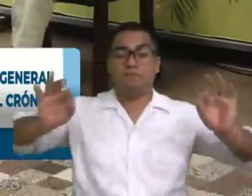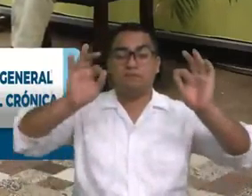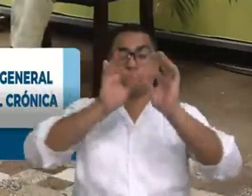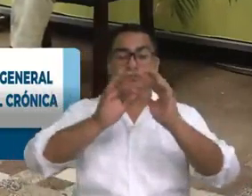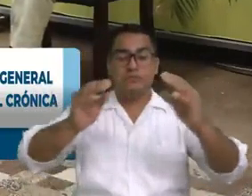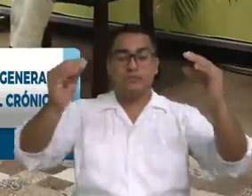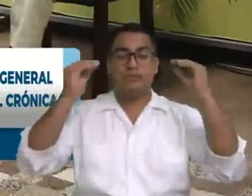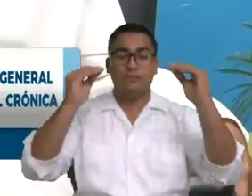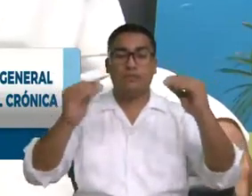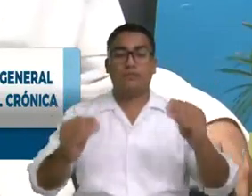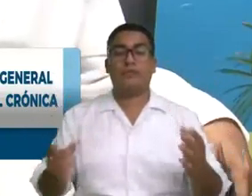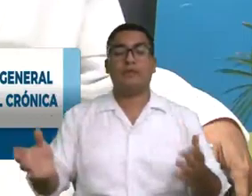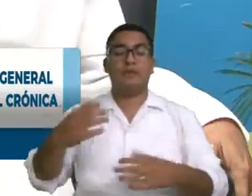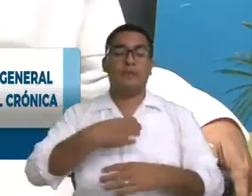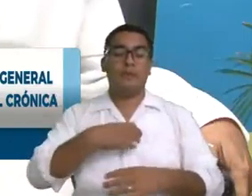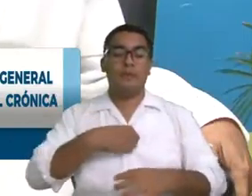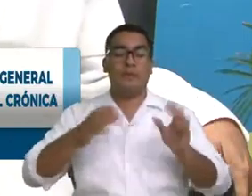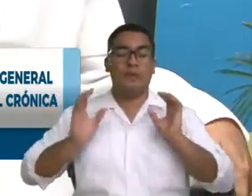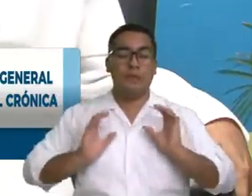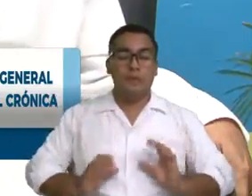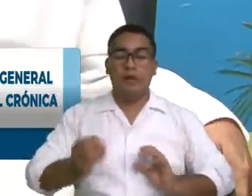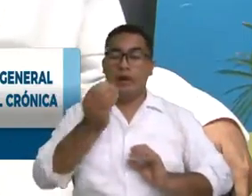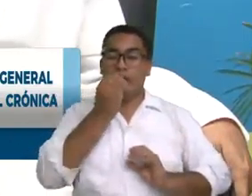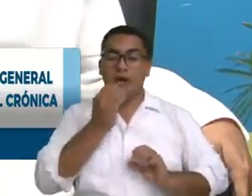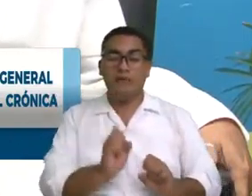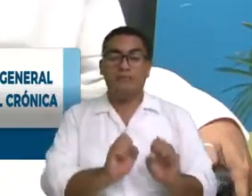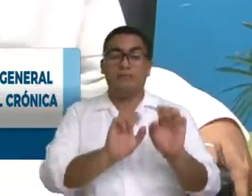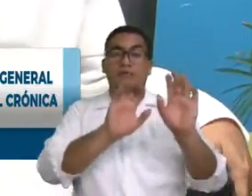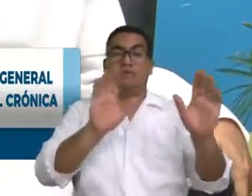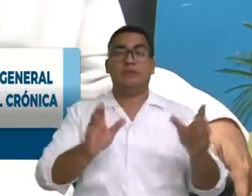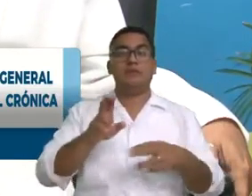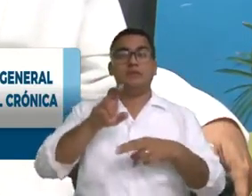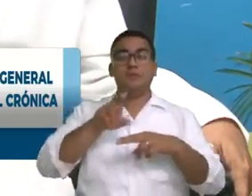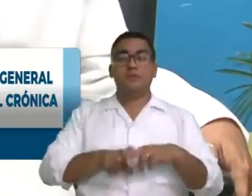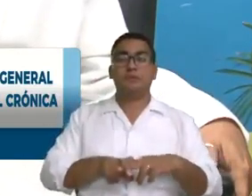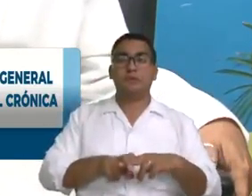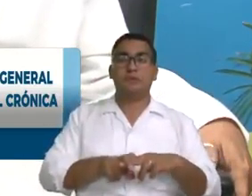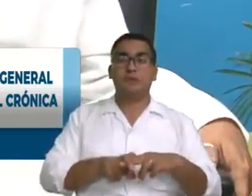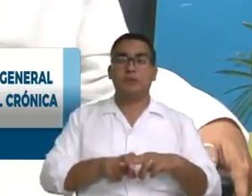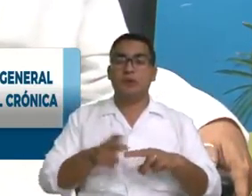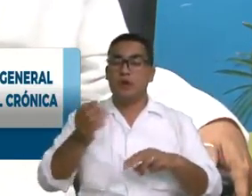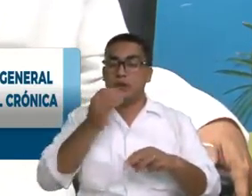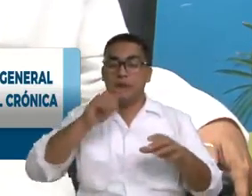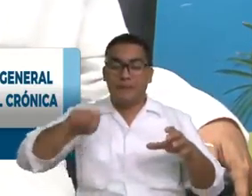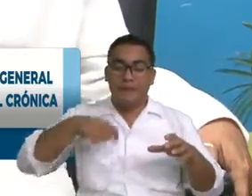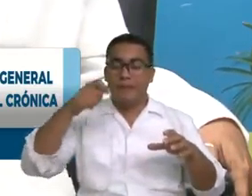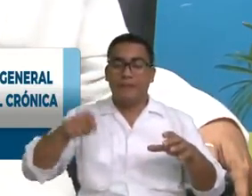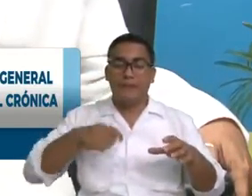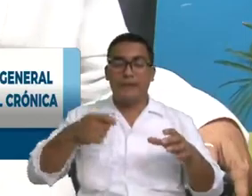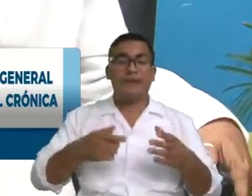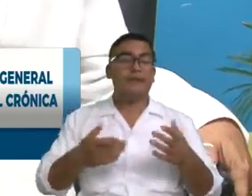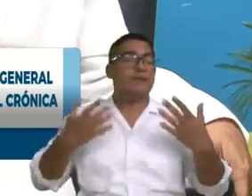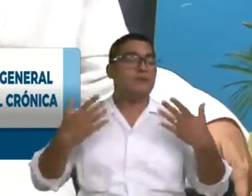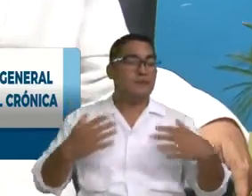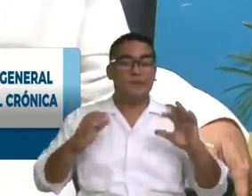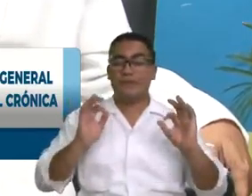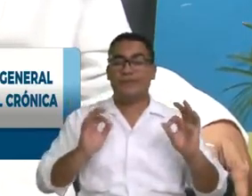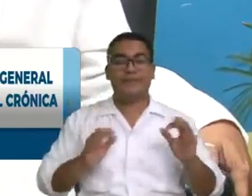educación. Tenemos que disciplinarnos en el desayuno, sentarnos, buscar un espacio para desayunar porque vamos a una jornada de